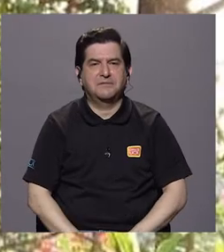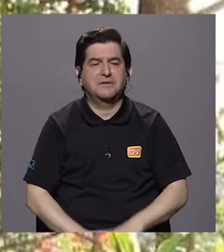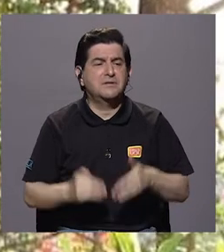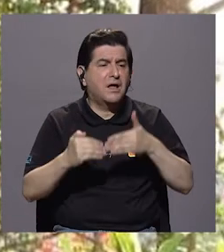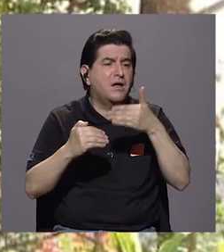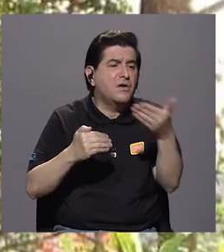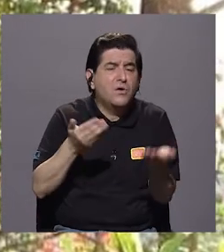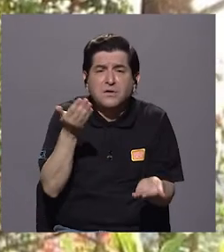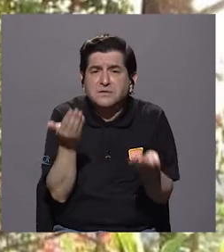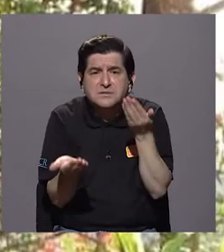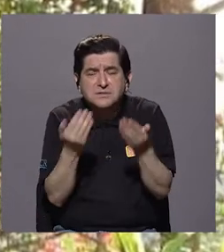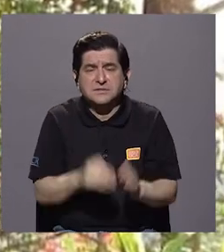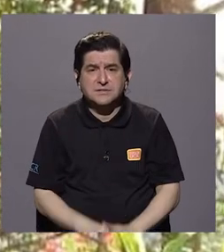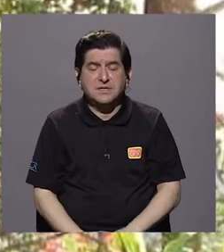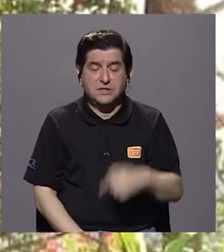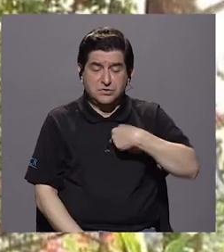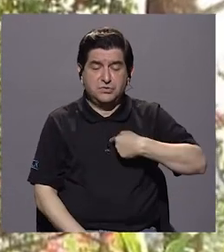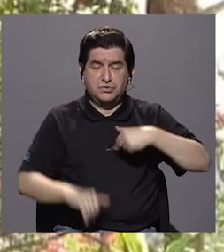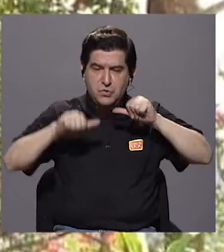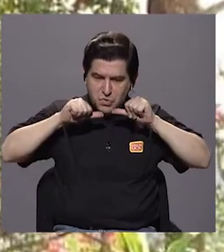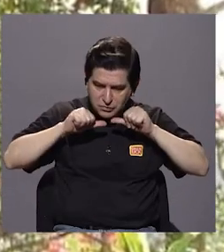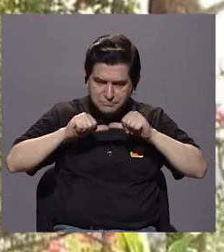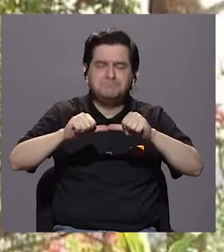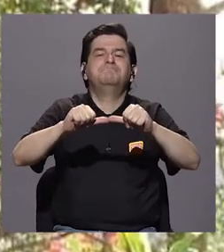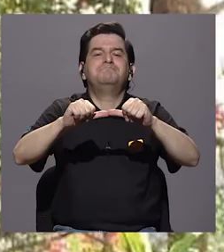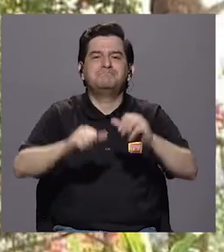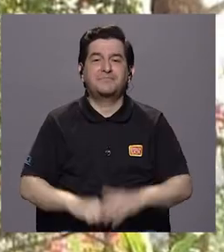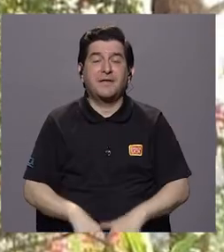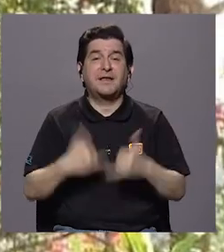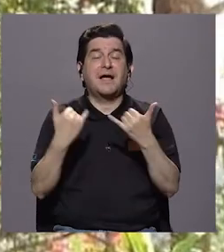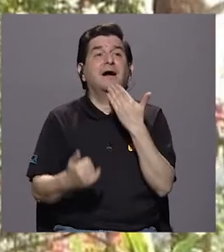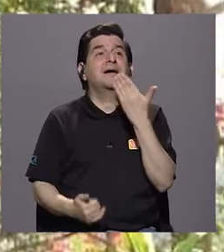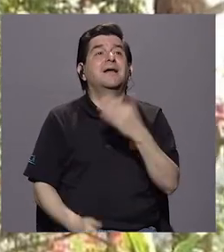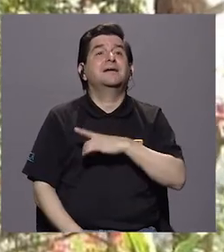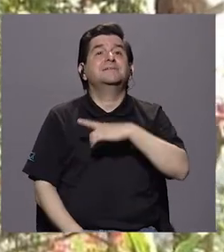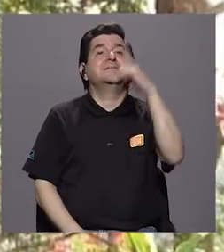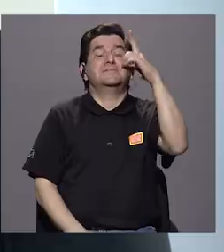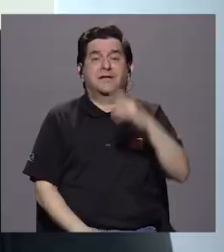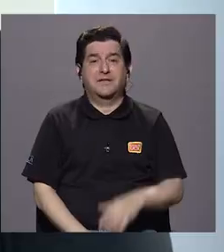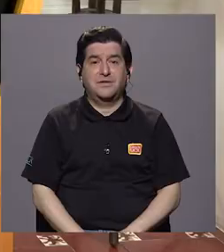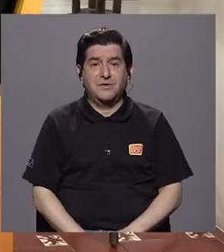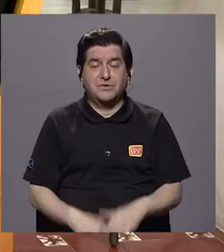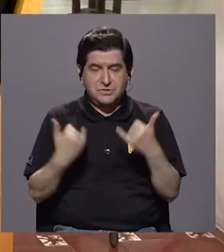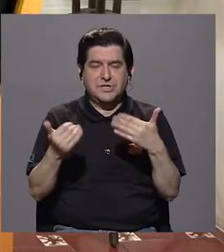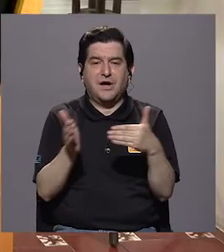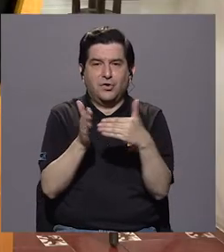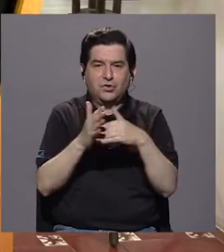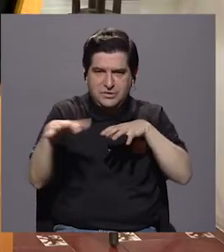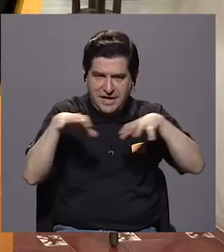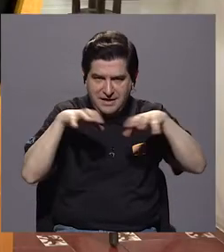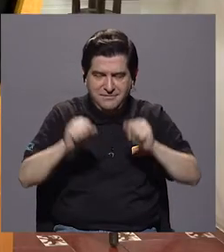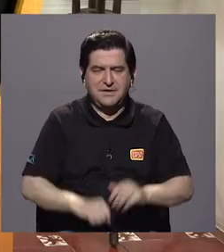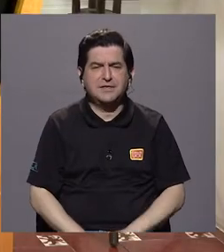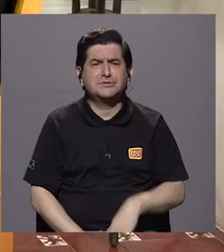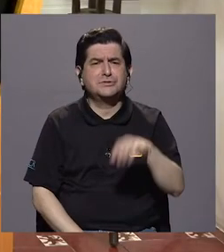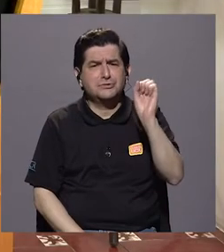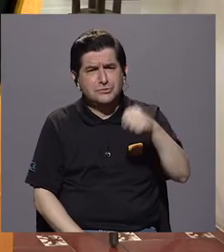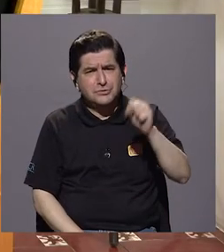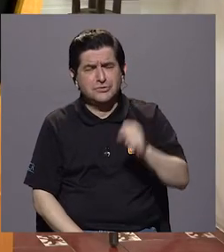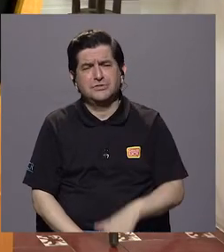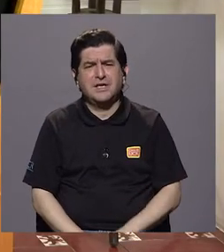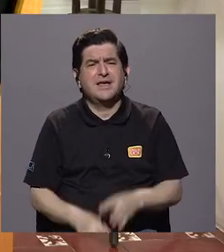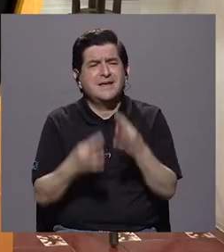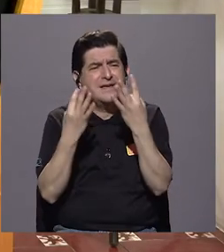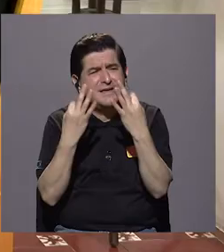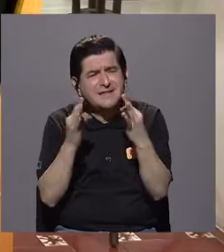que aquí me mantengo en pie todavía. Y ya, gracias a Dios, ya sí, nos reactivamos. Sí, ya todo va como tratando